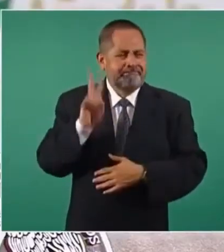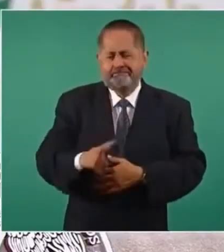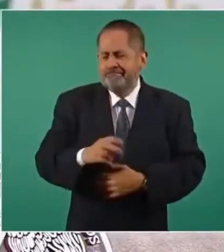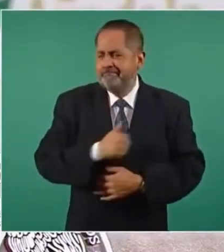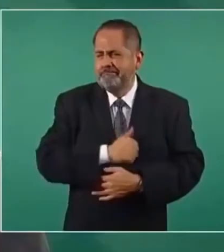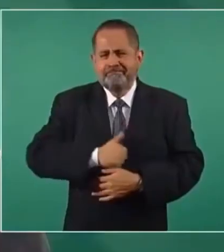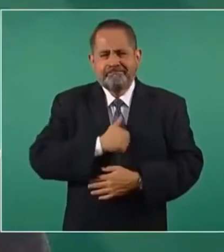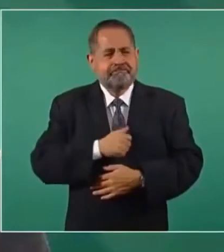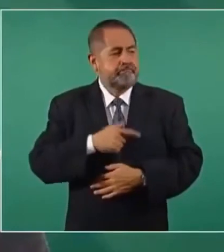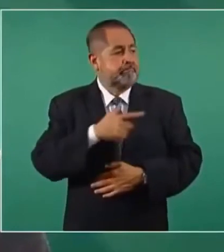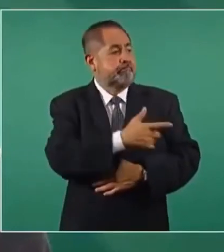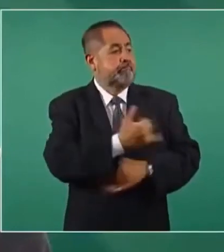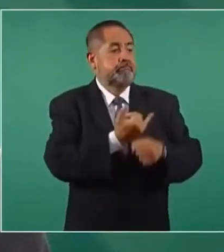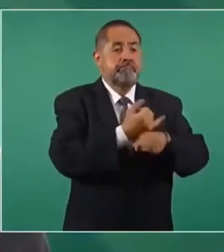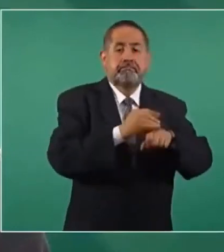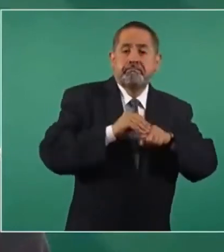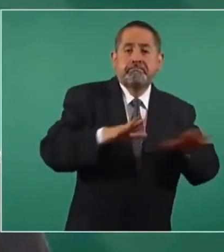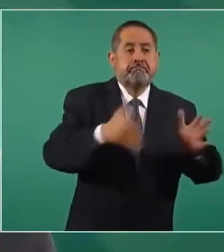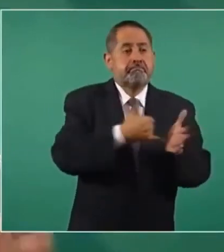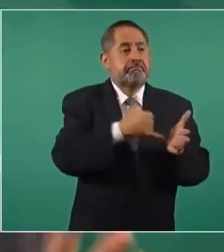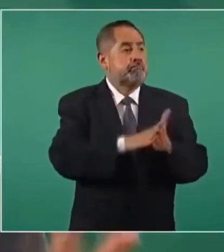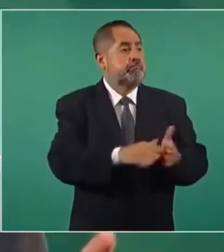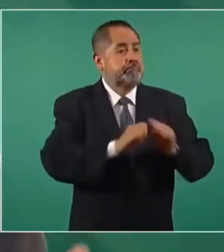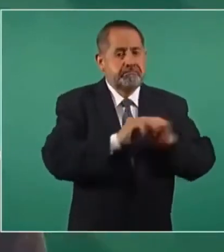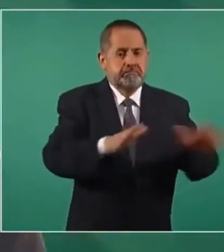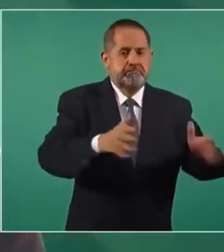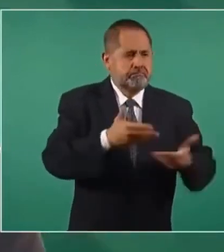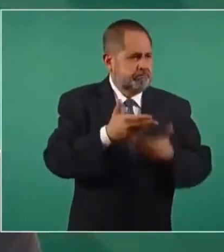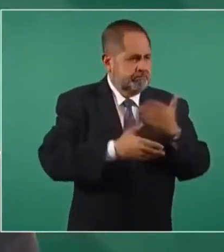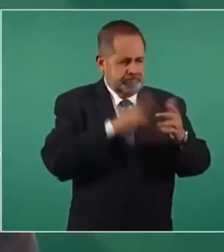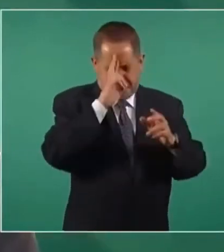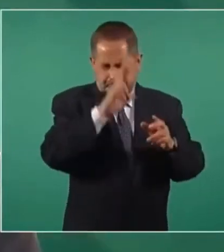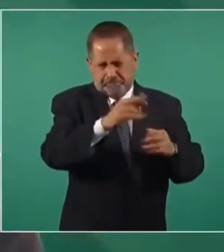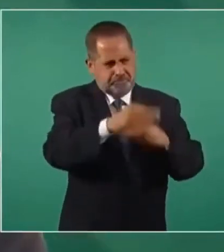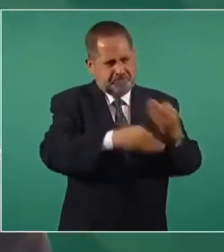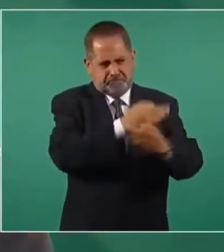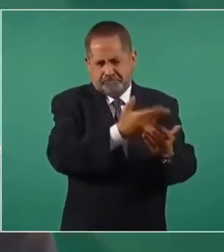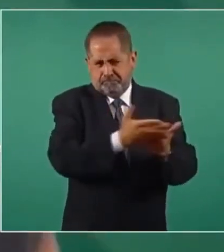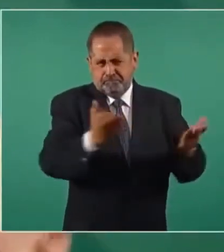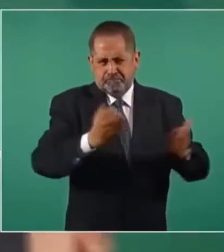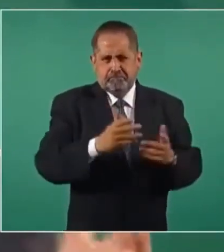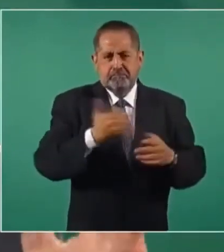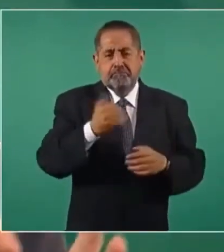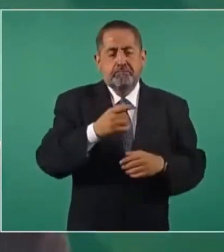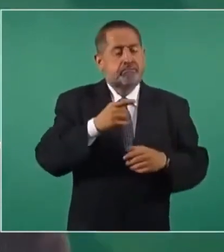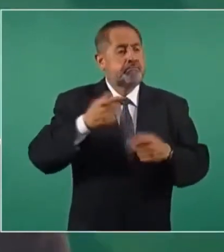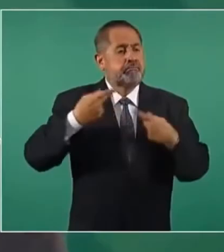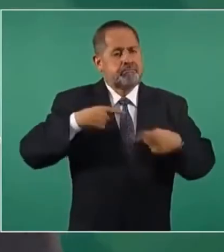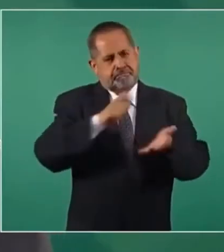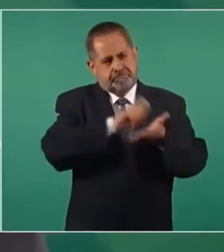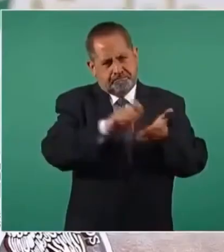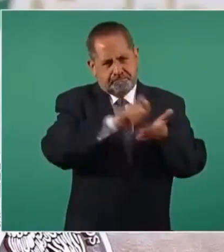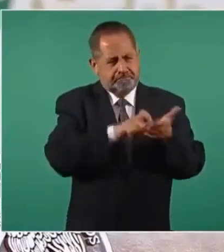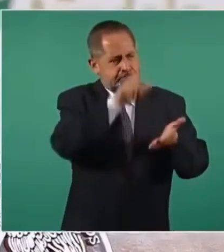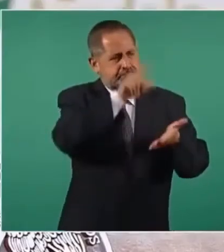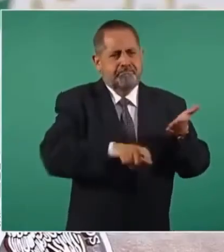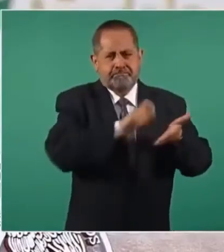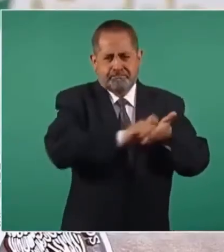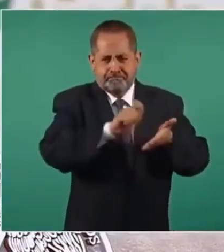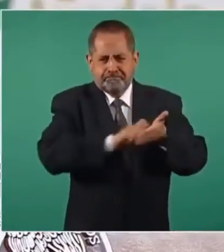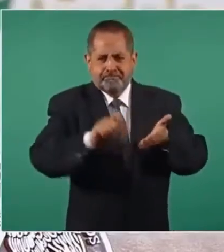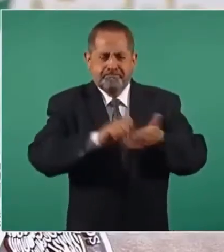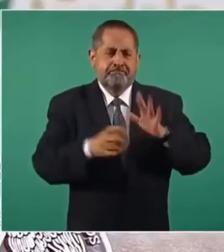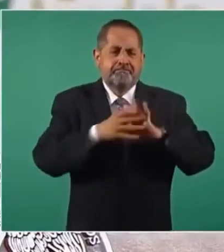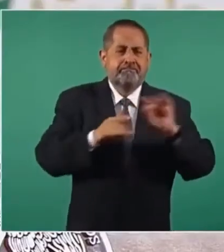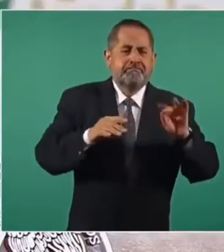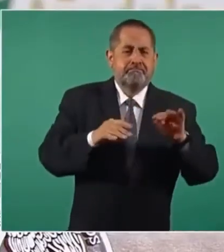desafortunadamente la información publicada en los medios, con todo respeto a todos los medios de información, y a los columnistas también, que a veces les gusta